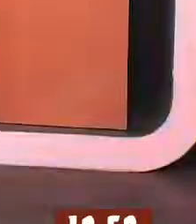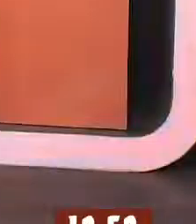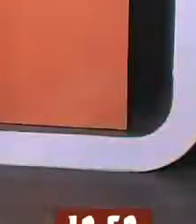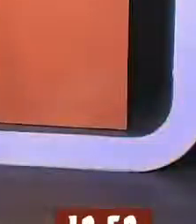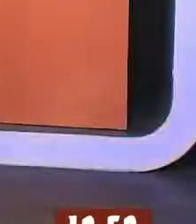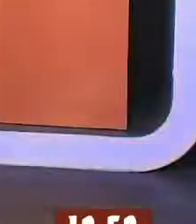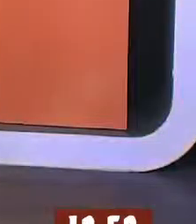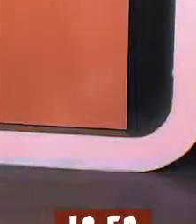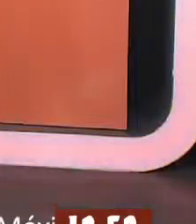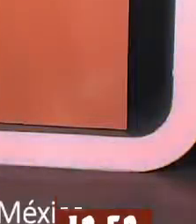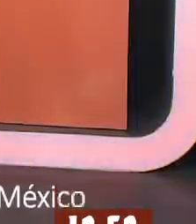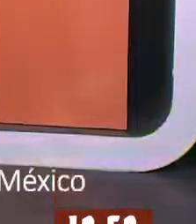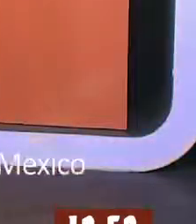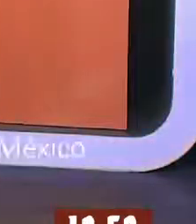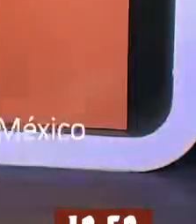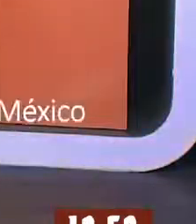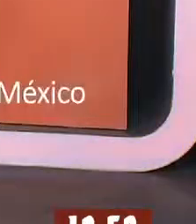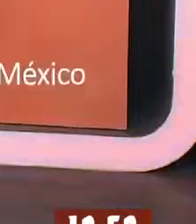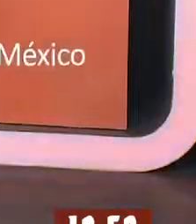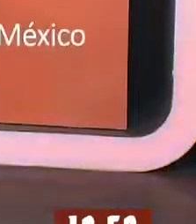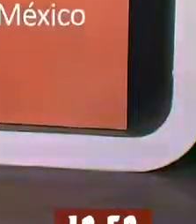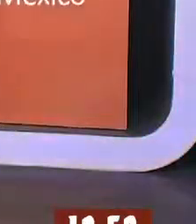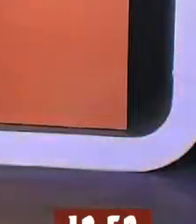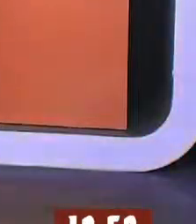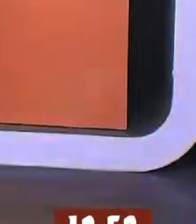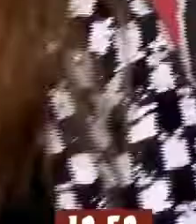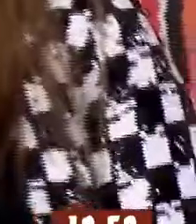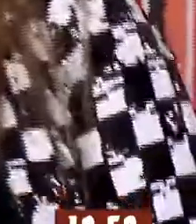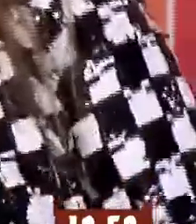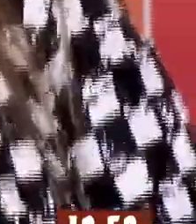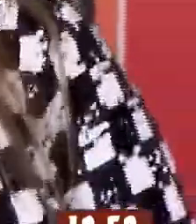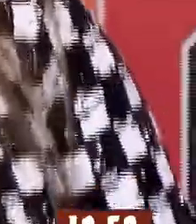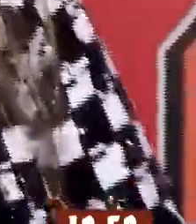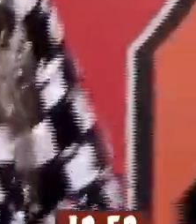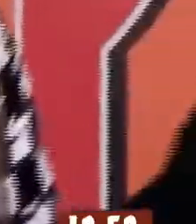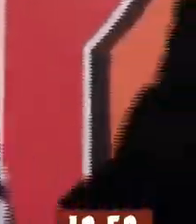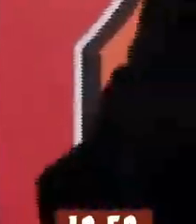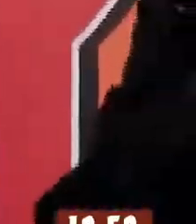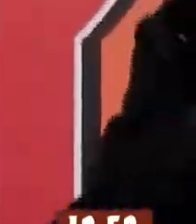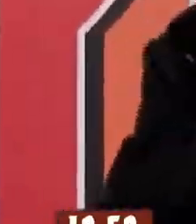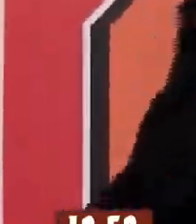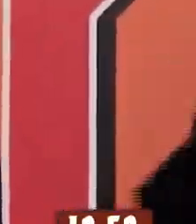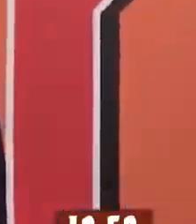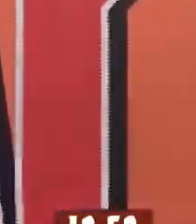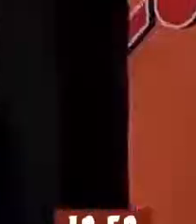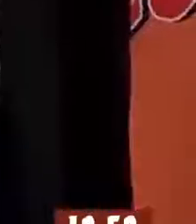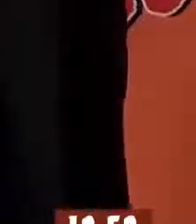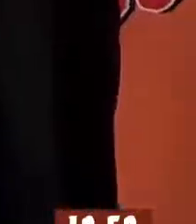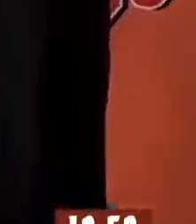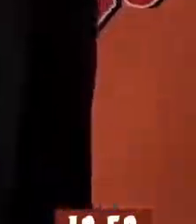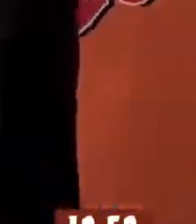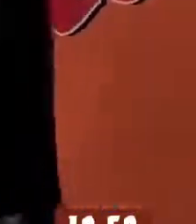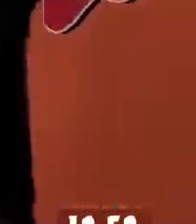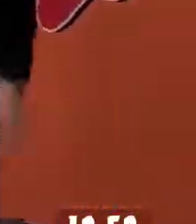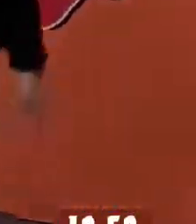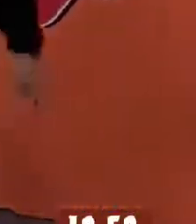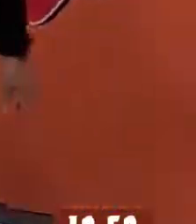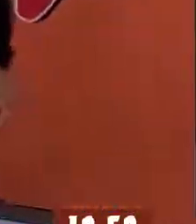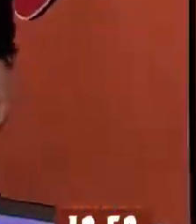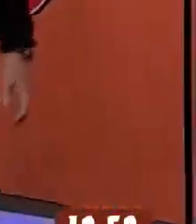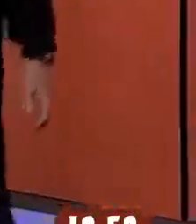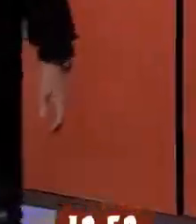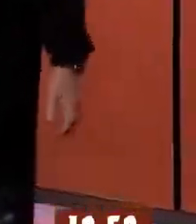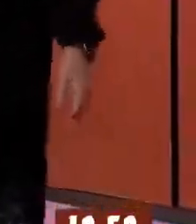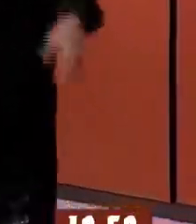de mareo. Vamos a mareas que nos van enamorando. Tú, amando tanto tú, lo que